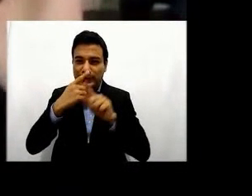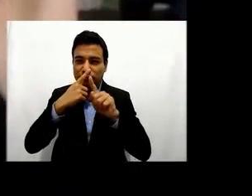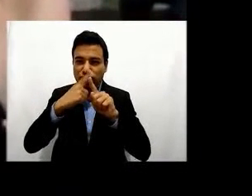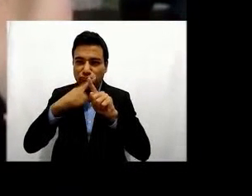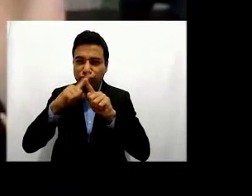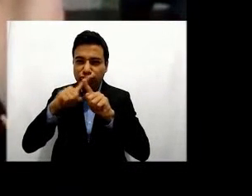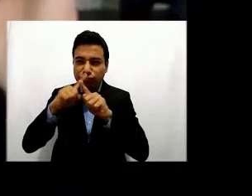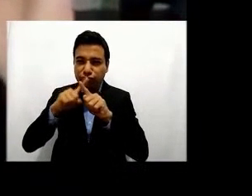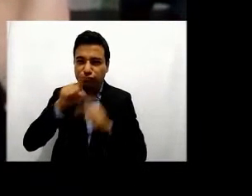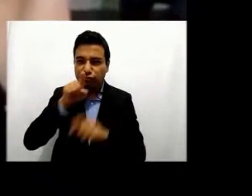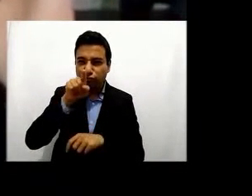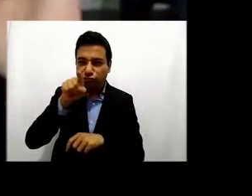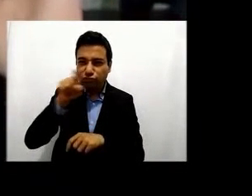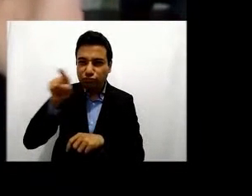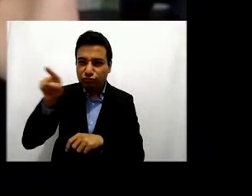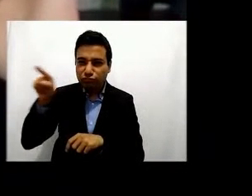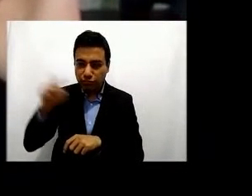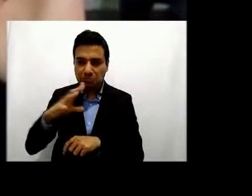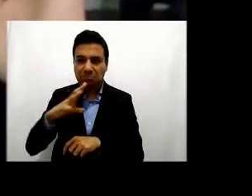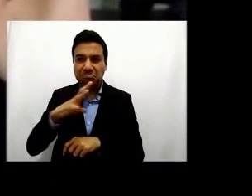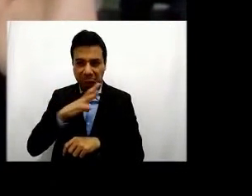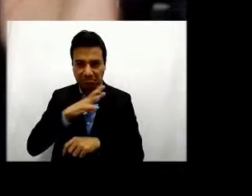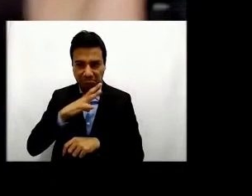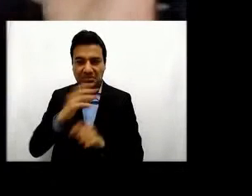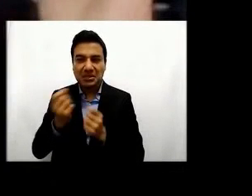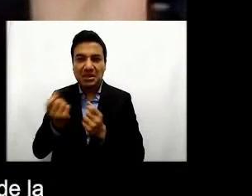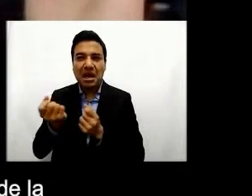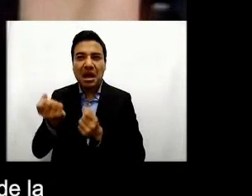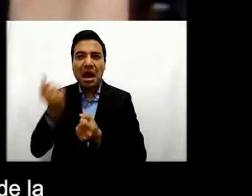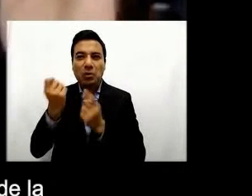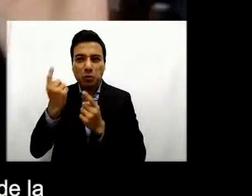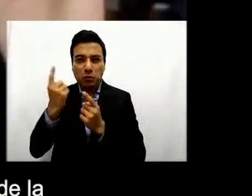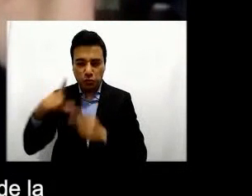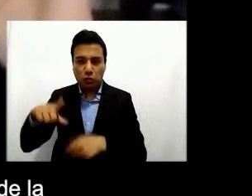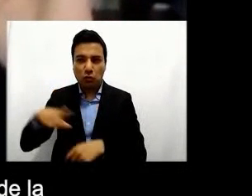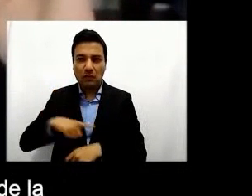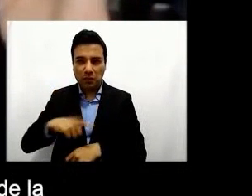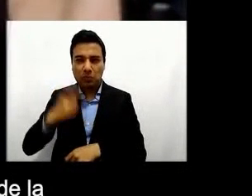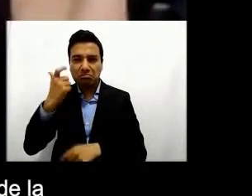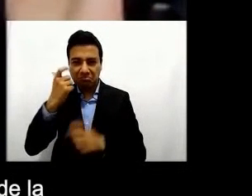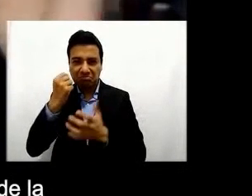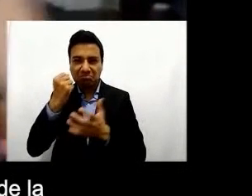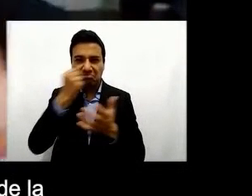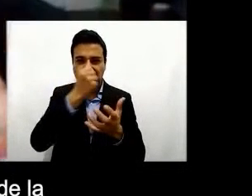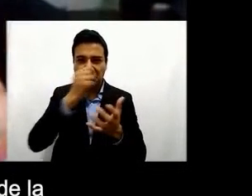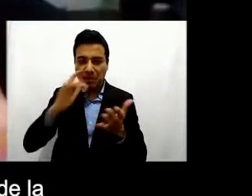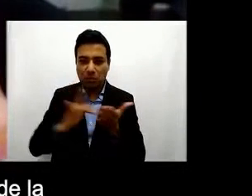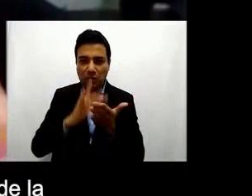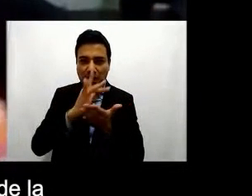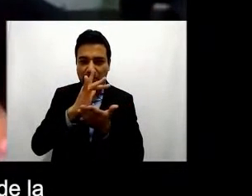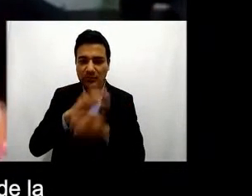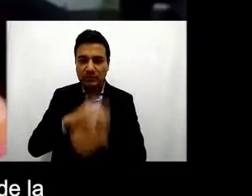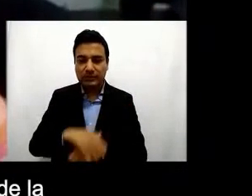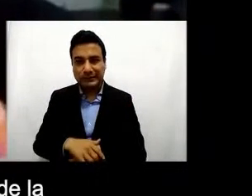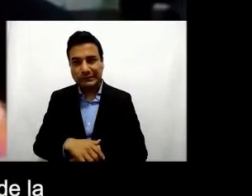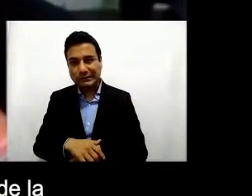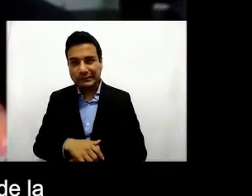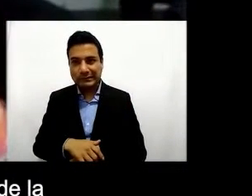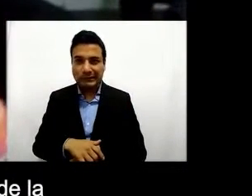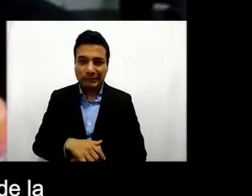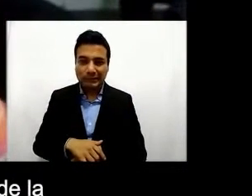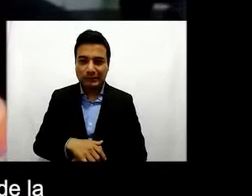favorecer al sector cultural, porque valdría la pena contar cuántas ciudades lo hicieron, cuántos estados de la República lo hicieron,